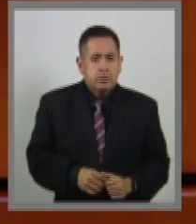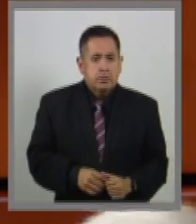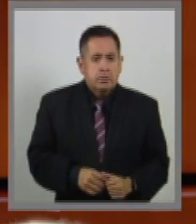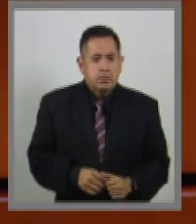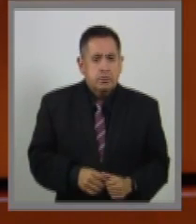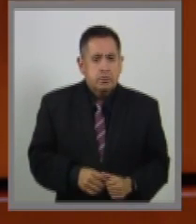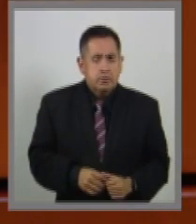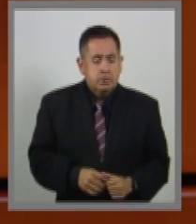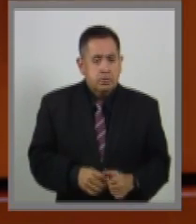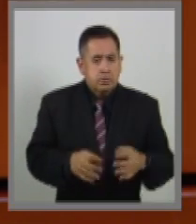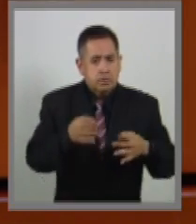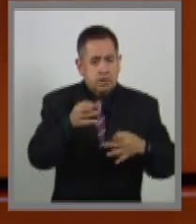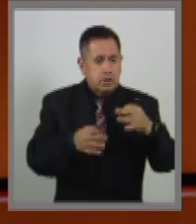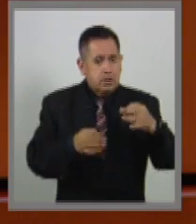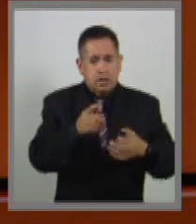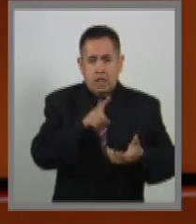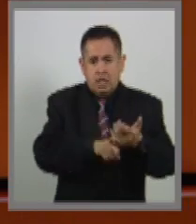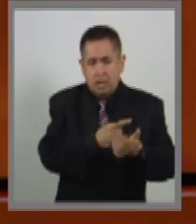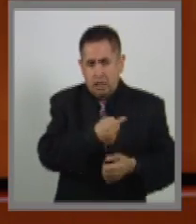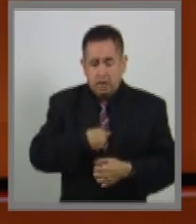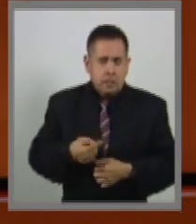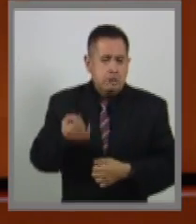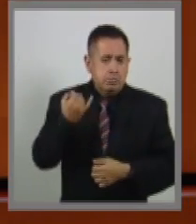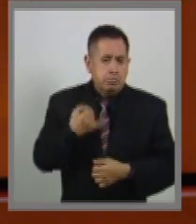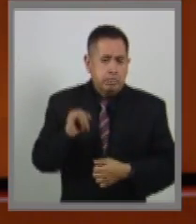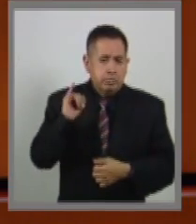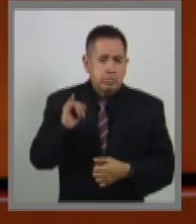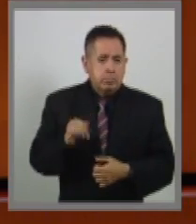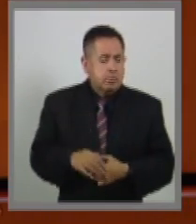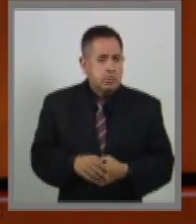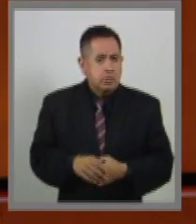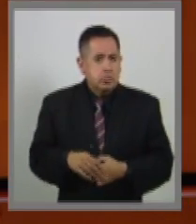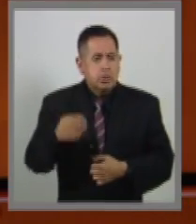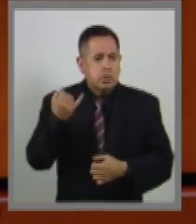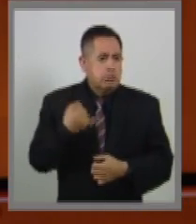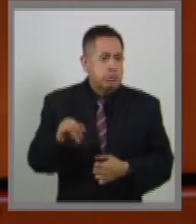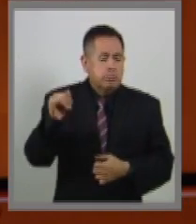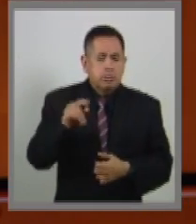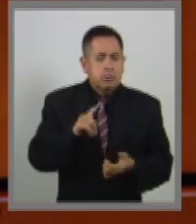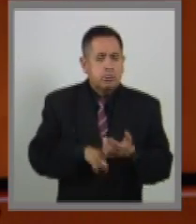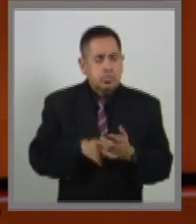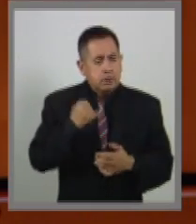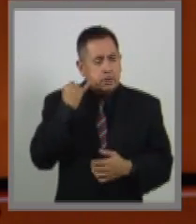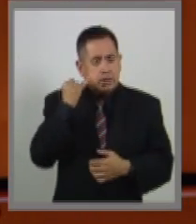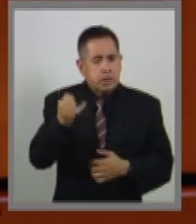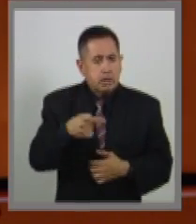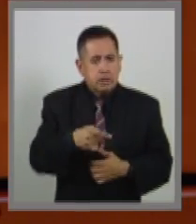el tribunal absurdamente ha aplicado el criterio